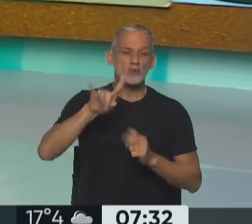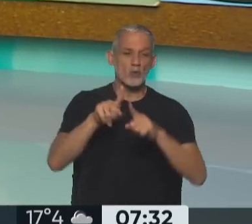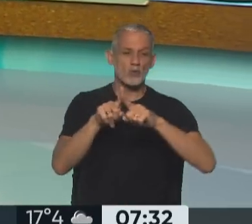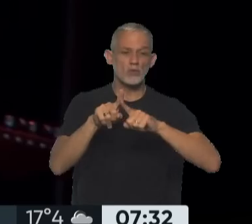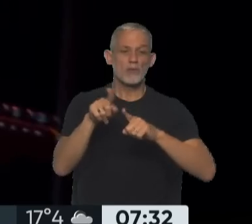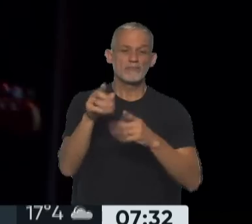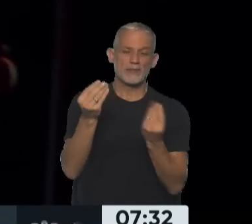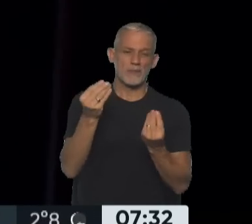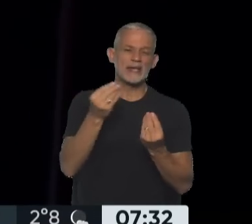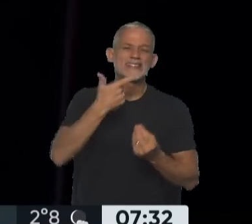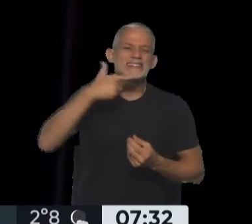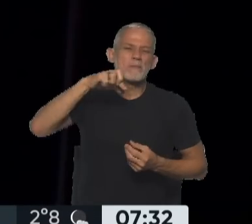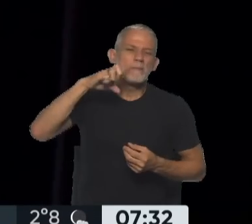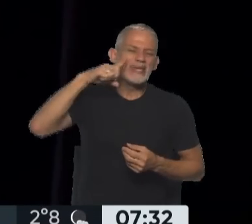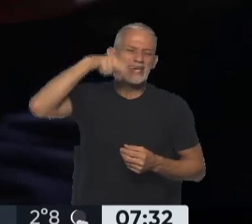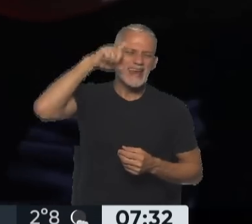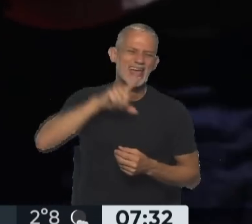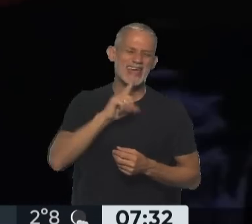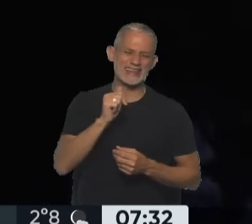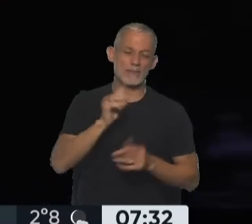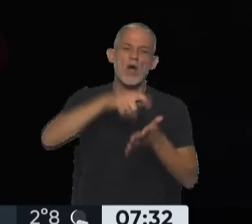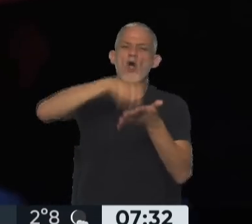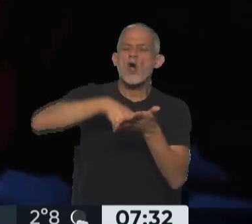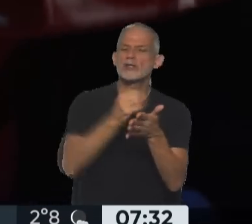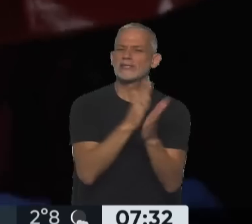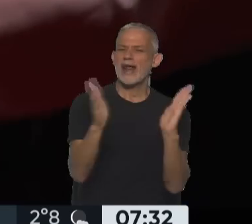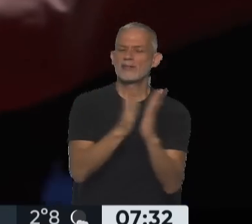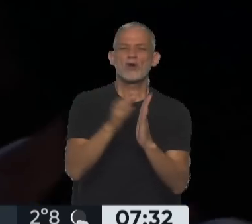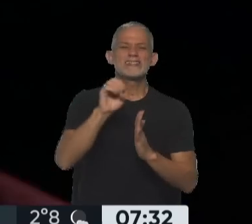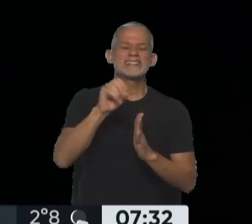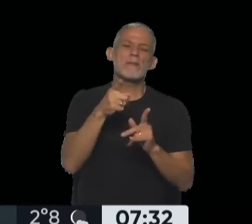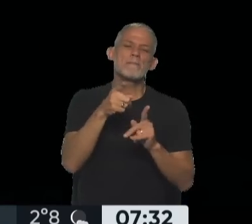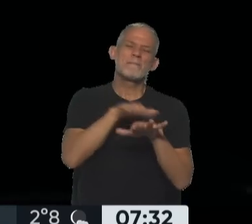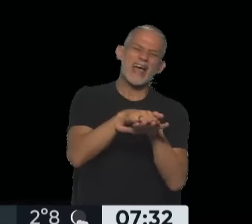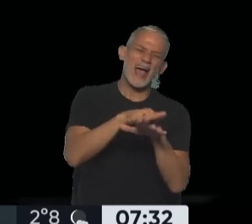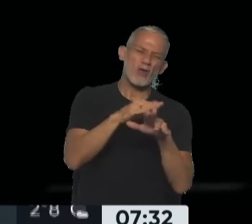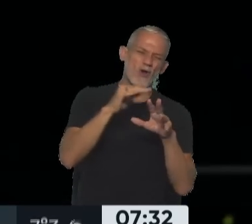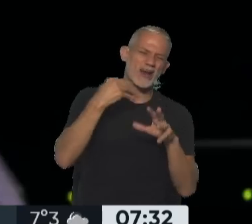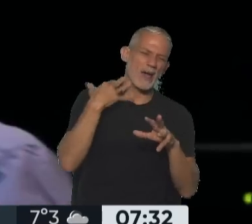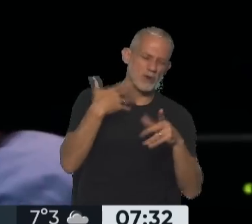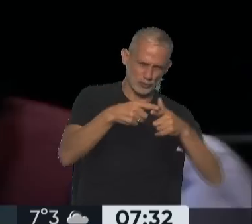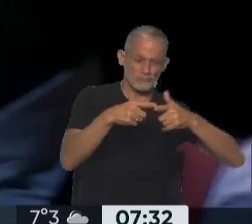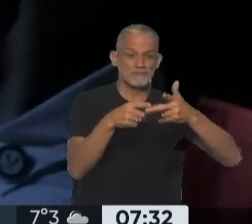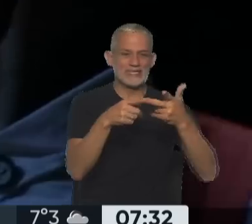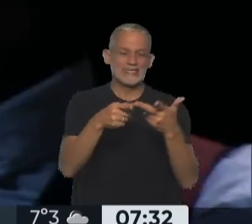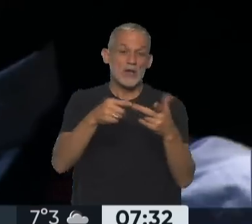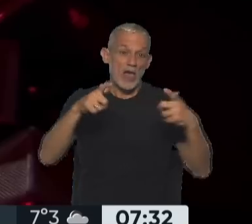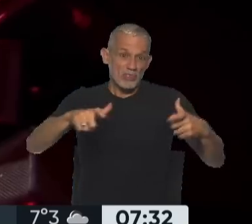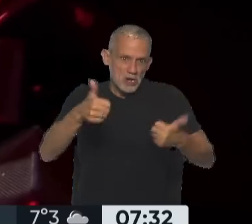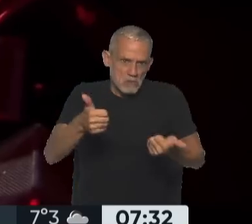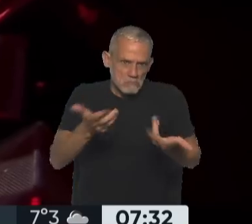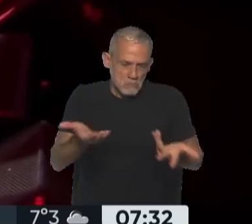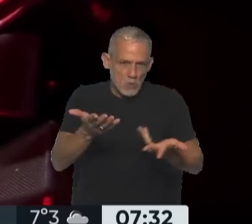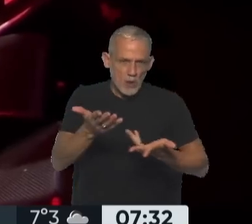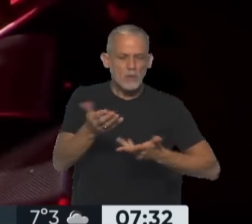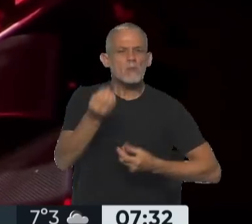realizado por el Flaco Spinetta, aunque por temas contractuales figura como De Pescado Rabioso, gran disco. ¿Y por qué hablamos de esto? Porque